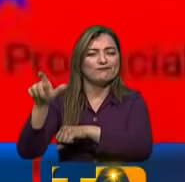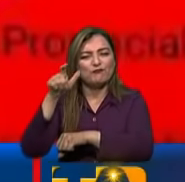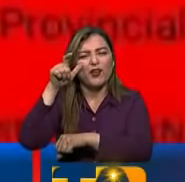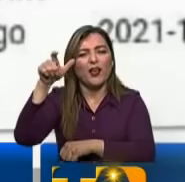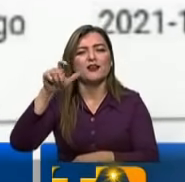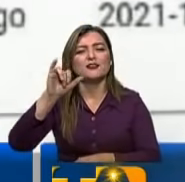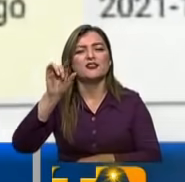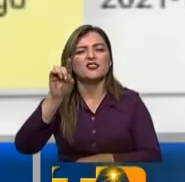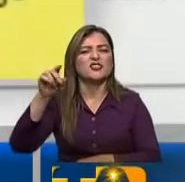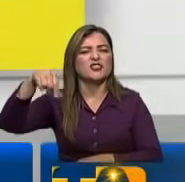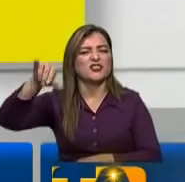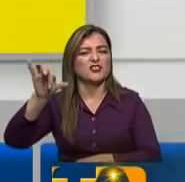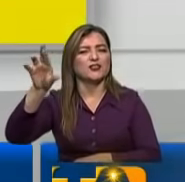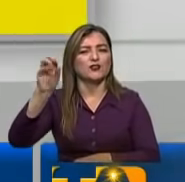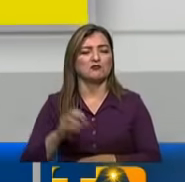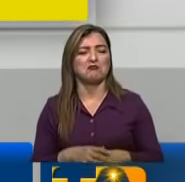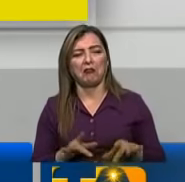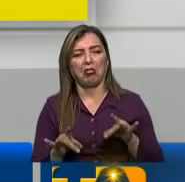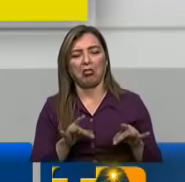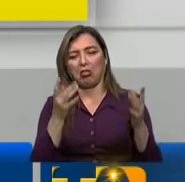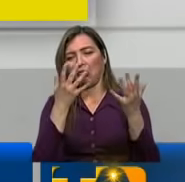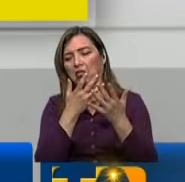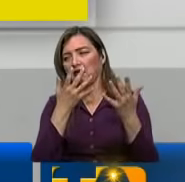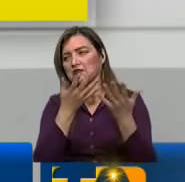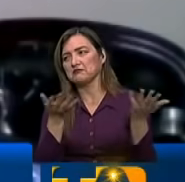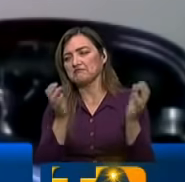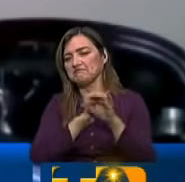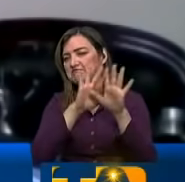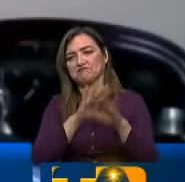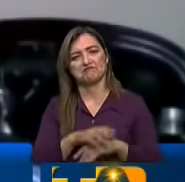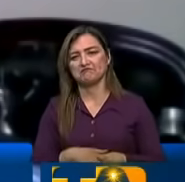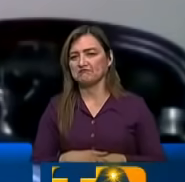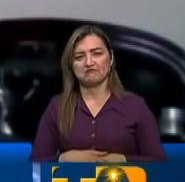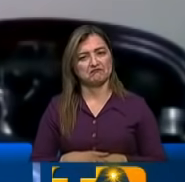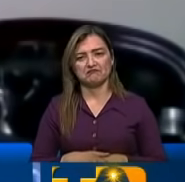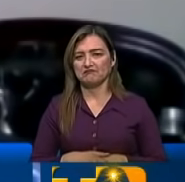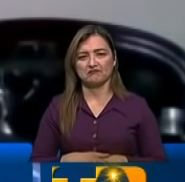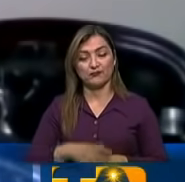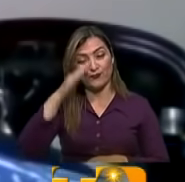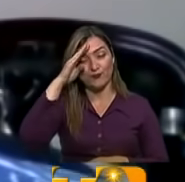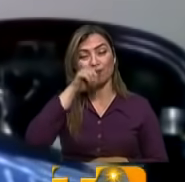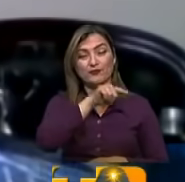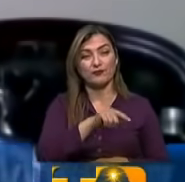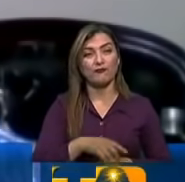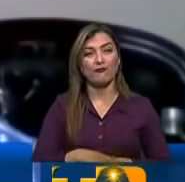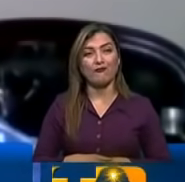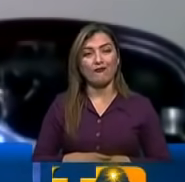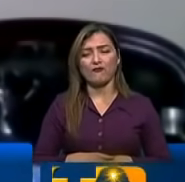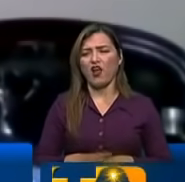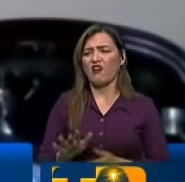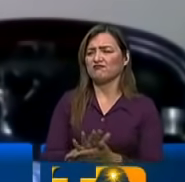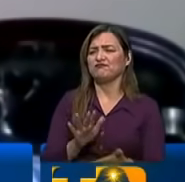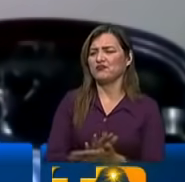A todas luces, una explicación poco convincente. Pero una policía, Fausto, que dice así como que no pasa